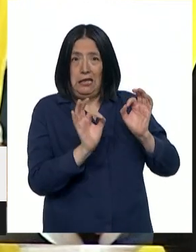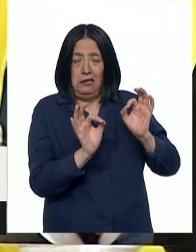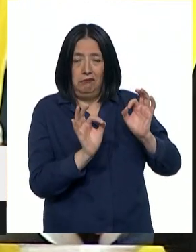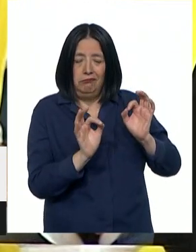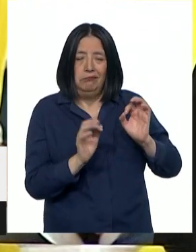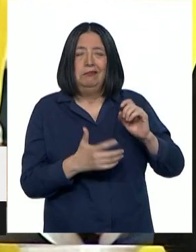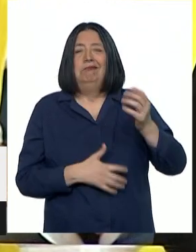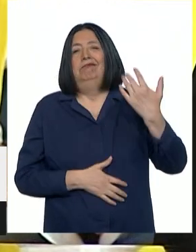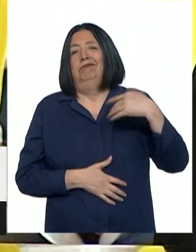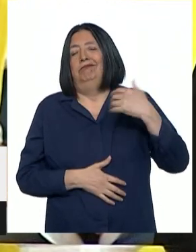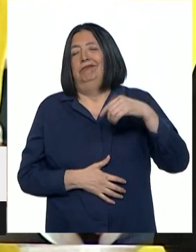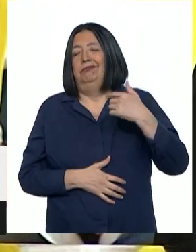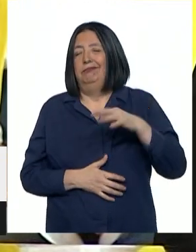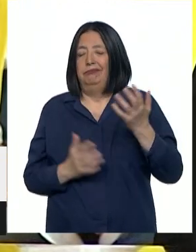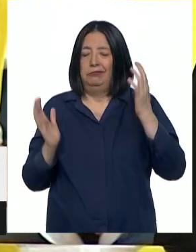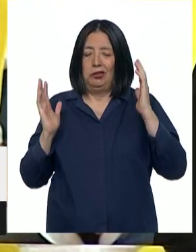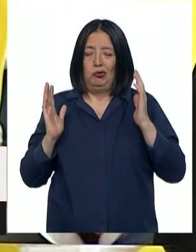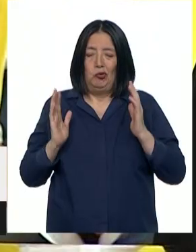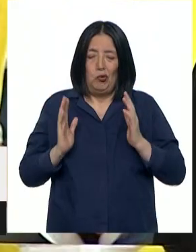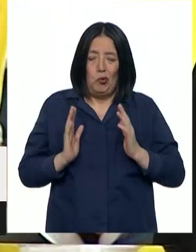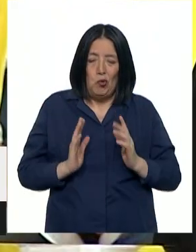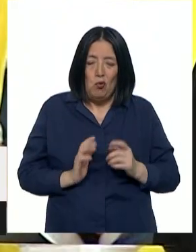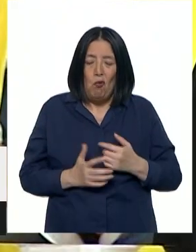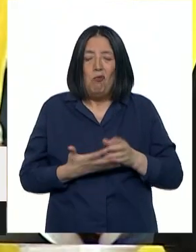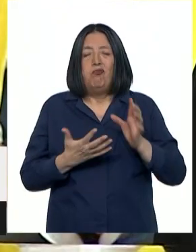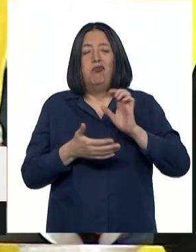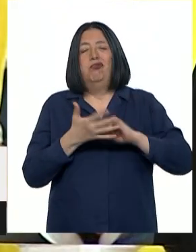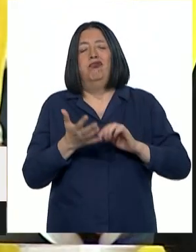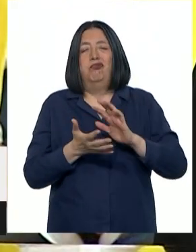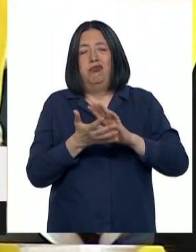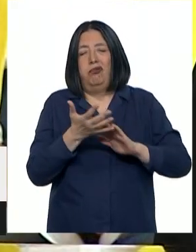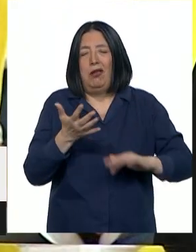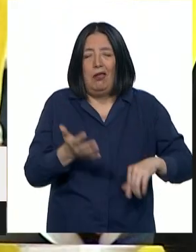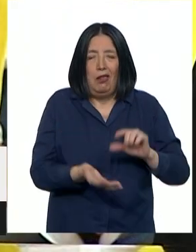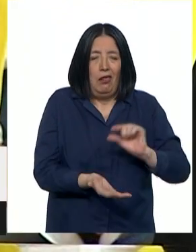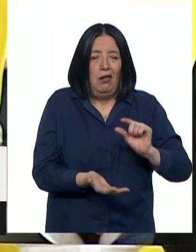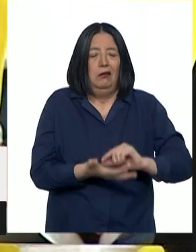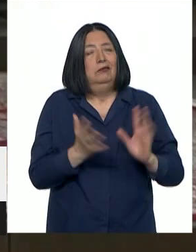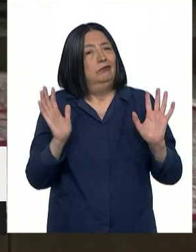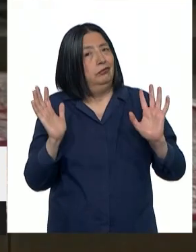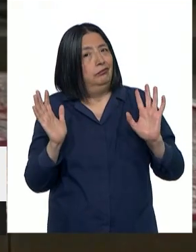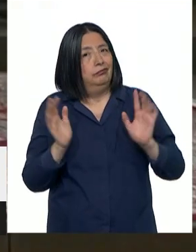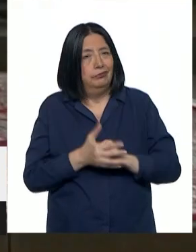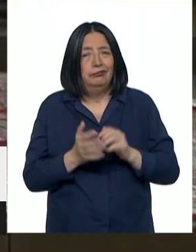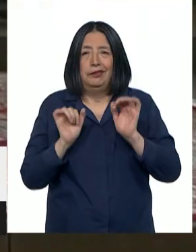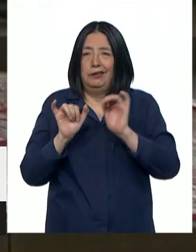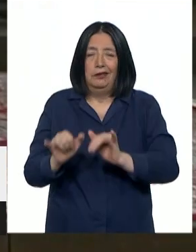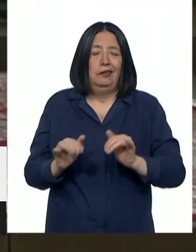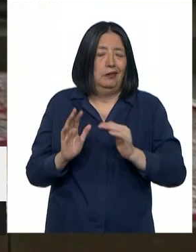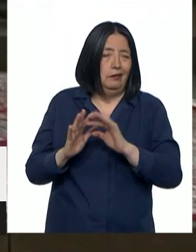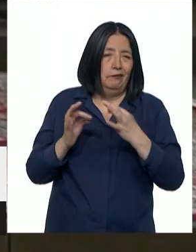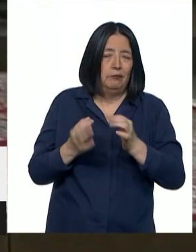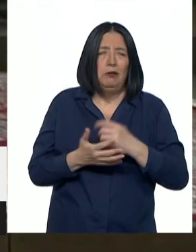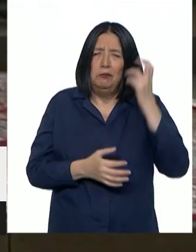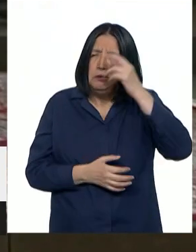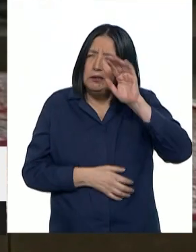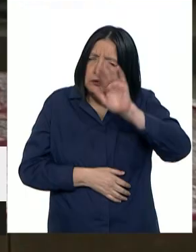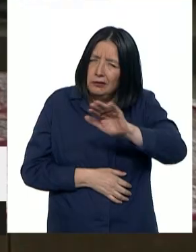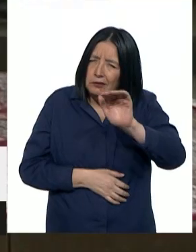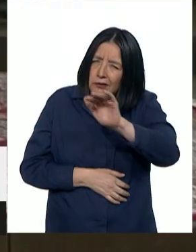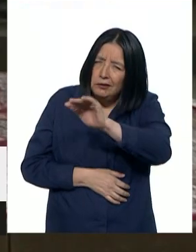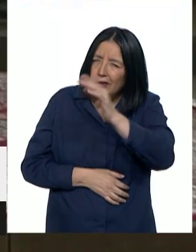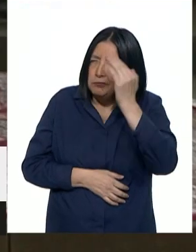el flagelo de la anemia y de la desnutrición no se irán de nuestros hogares. Por eso llamo a la